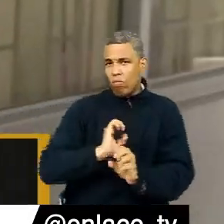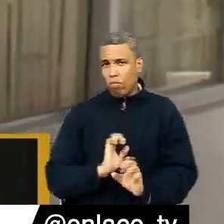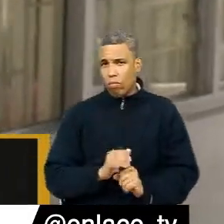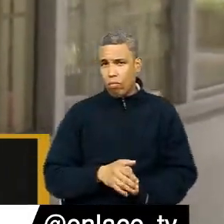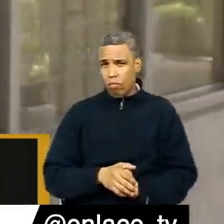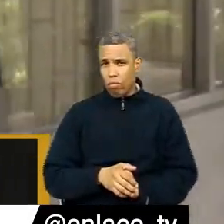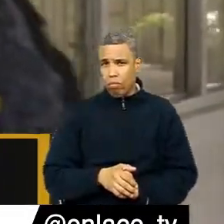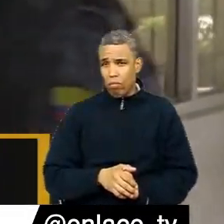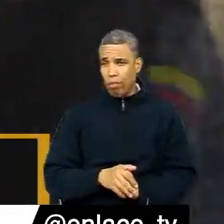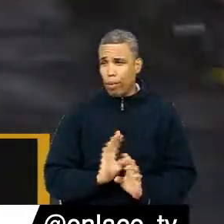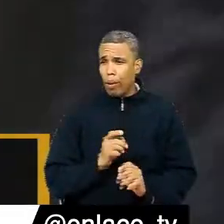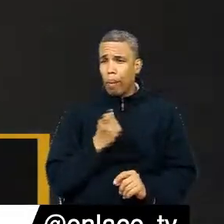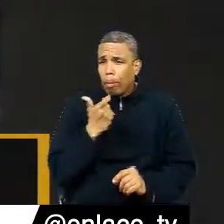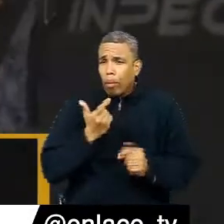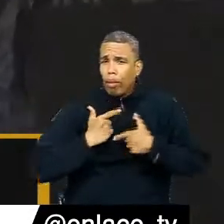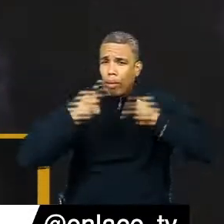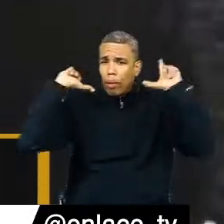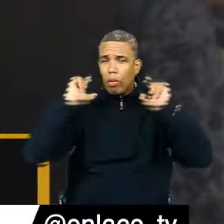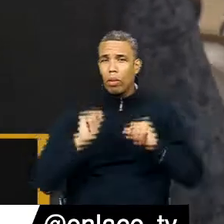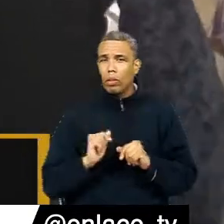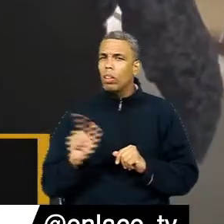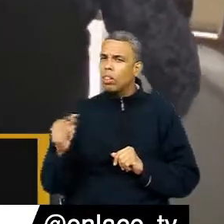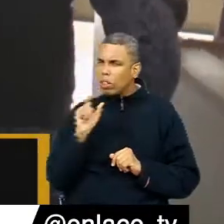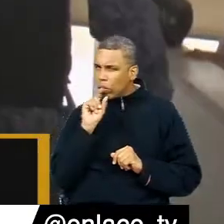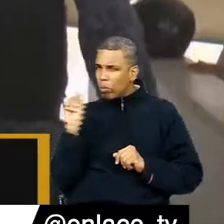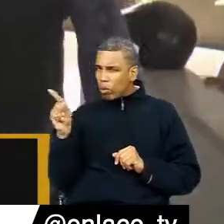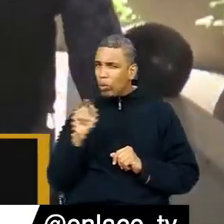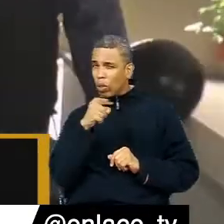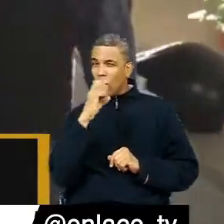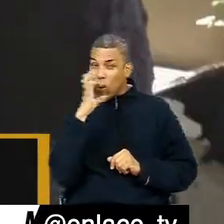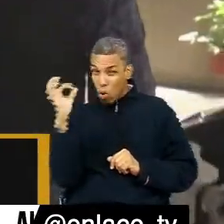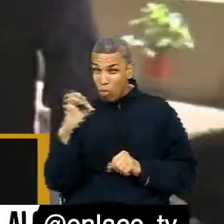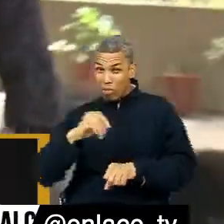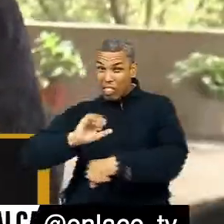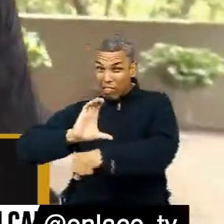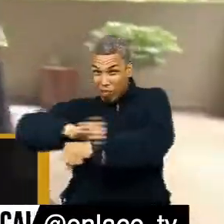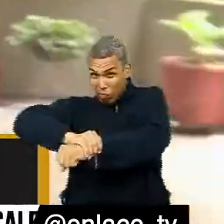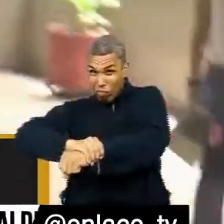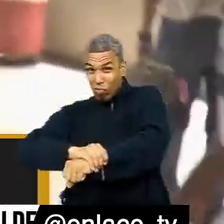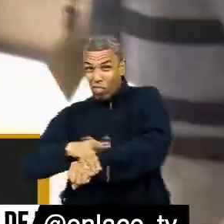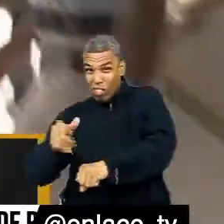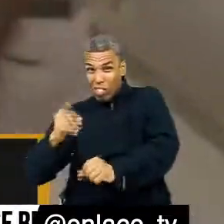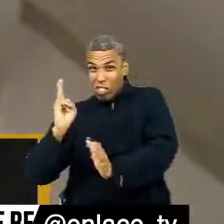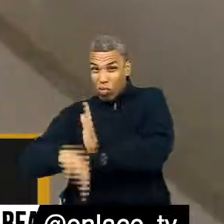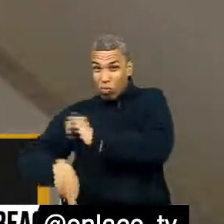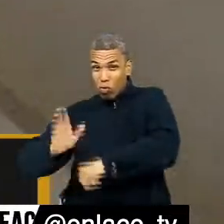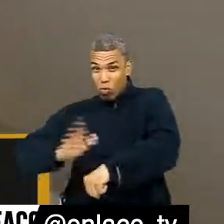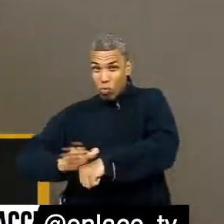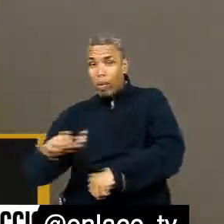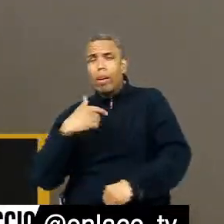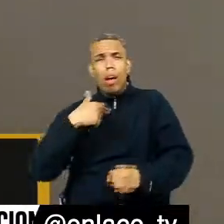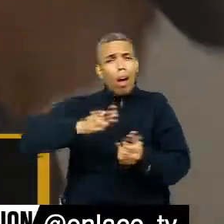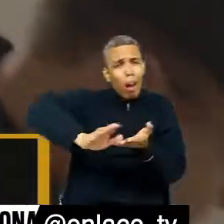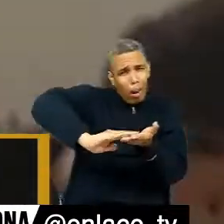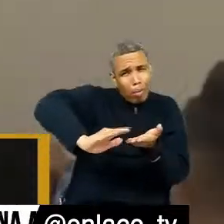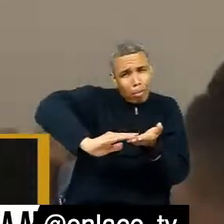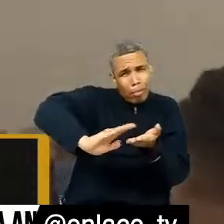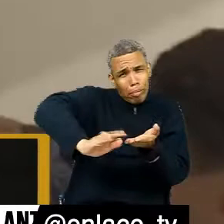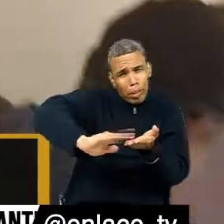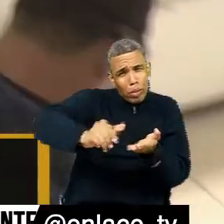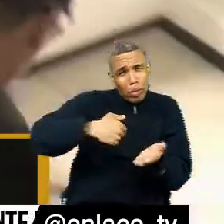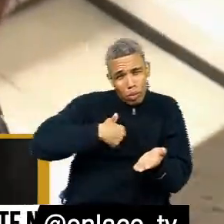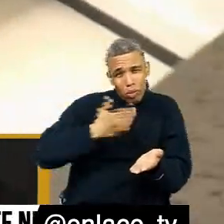piensan ustedes y qué opinan de esas palabras que da el señor Fabián Andrés, quien fue capturado en Barranquilla? No sé, quien perdona es Dios, yo no.